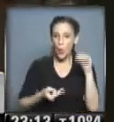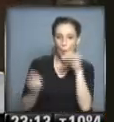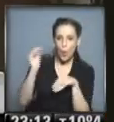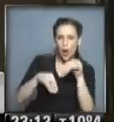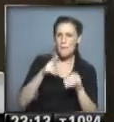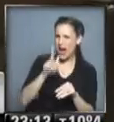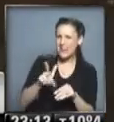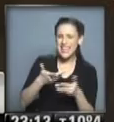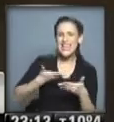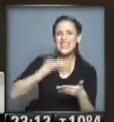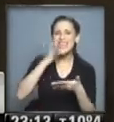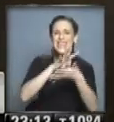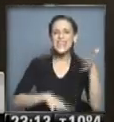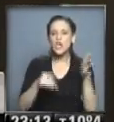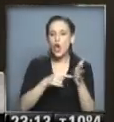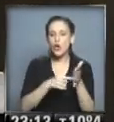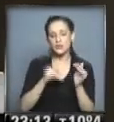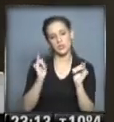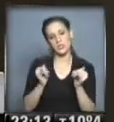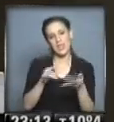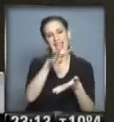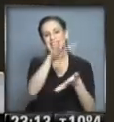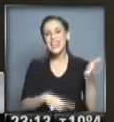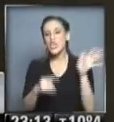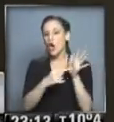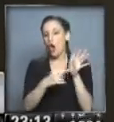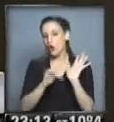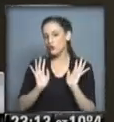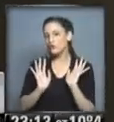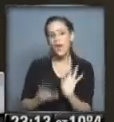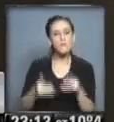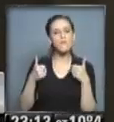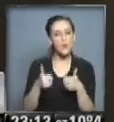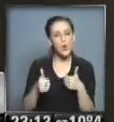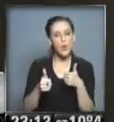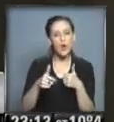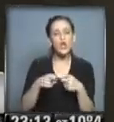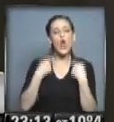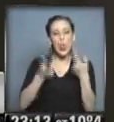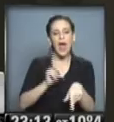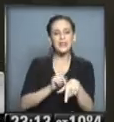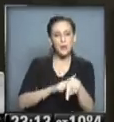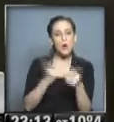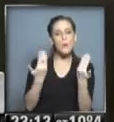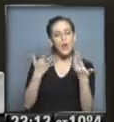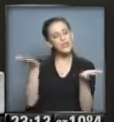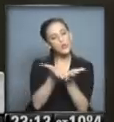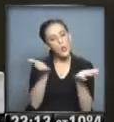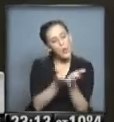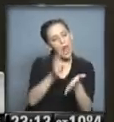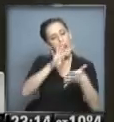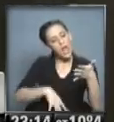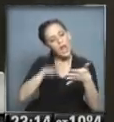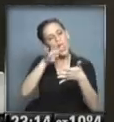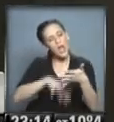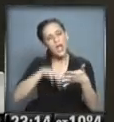porque lo hacen tan naturalmente es un guión y es un guión exacto que esto lo bueno nos lo dan con el suficiente tiempo para estudiarlo y es un